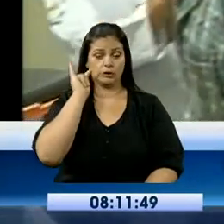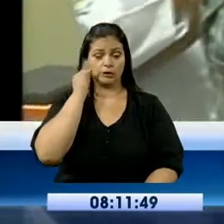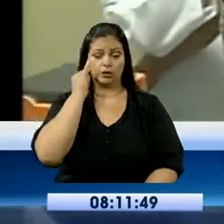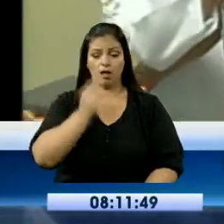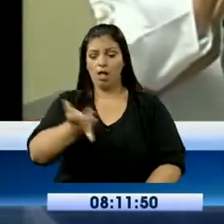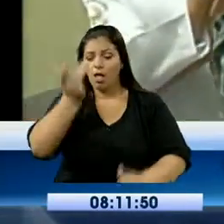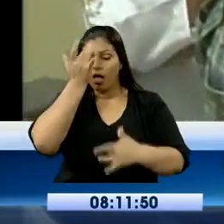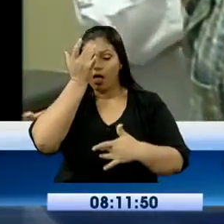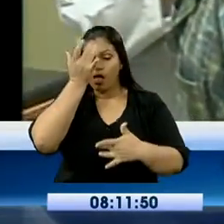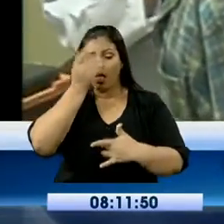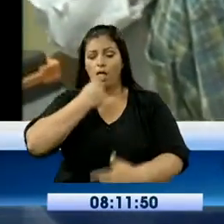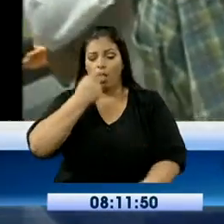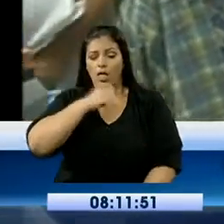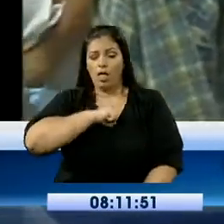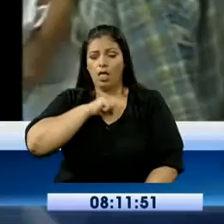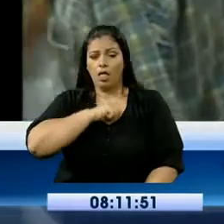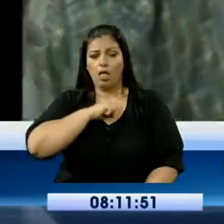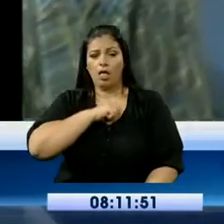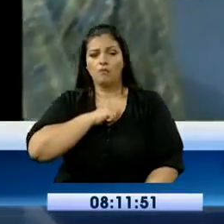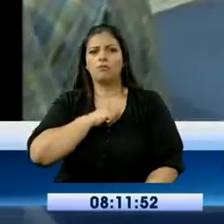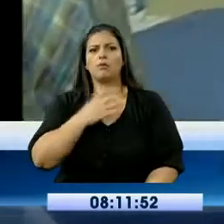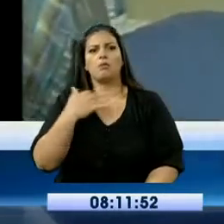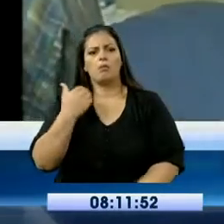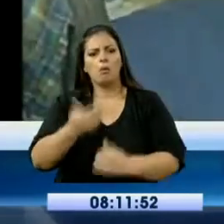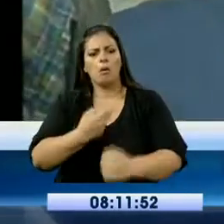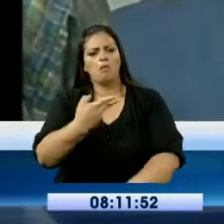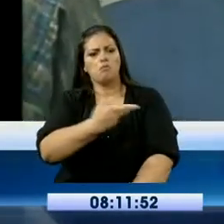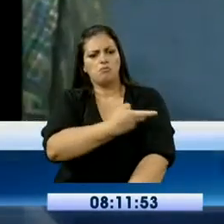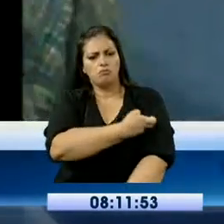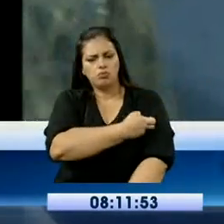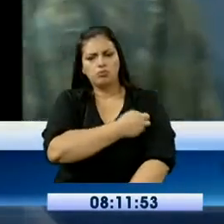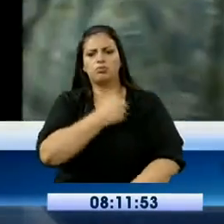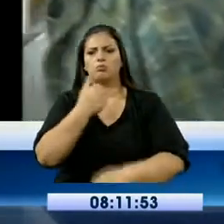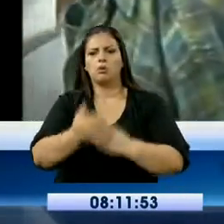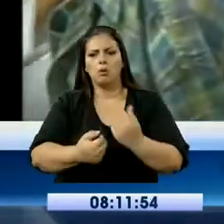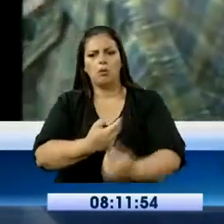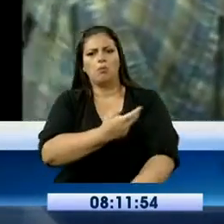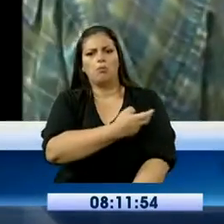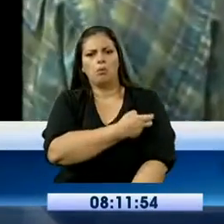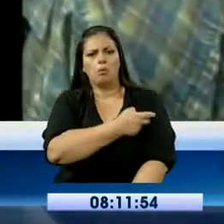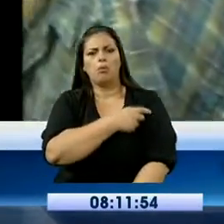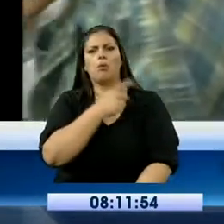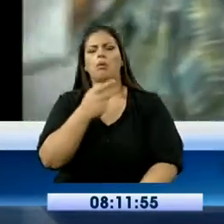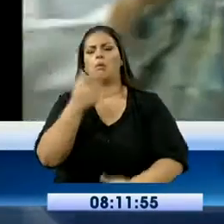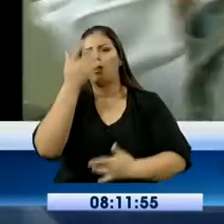casos. En este momento van a vacunar al señor y al niño.